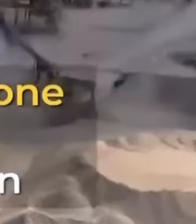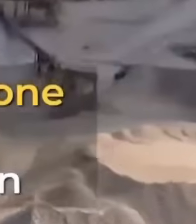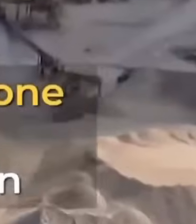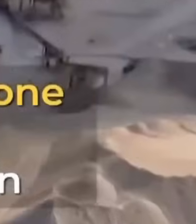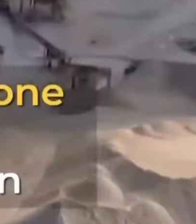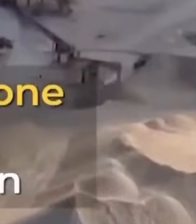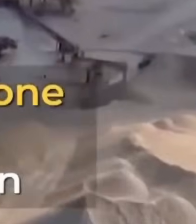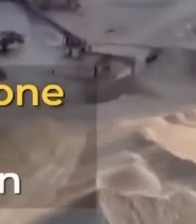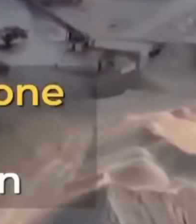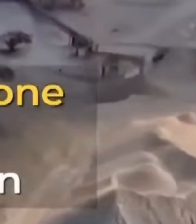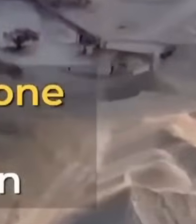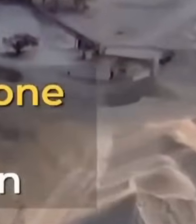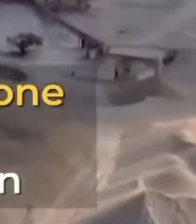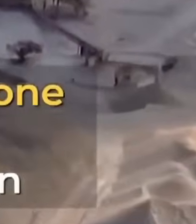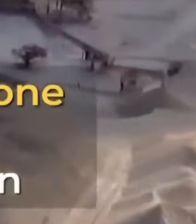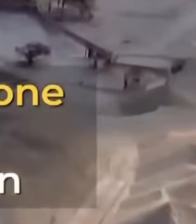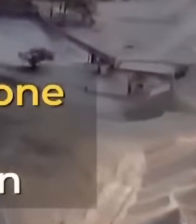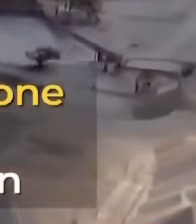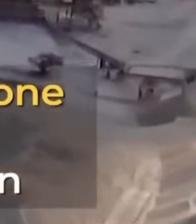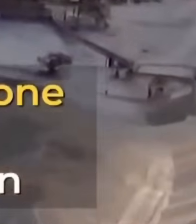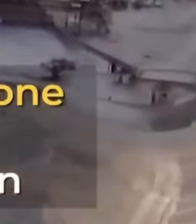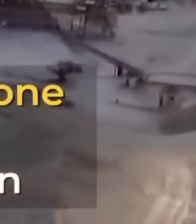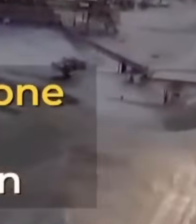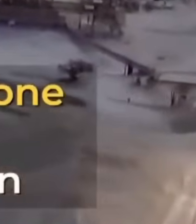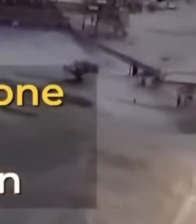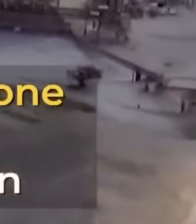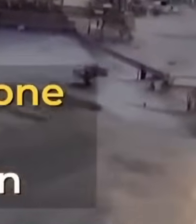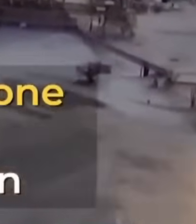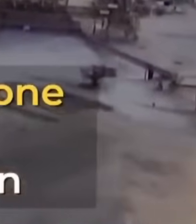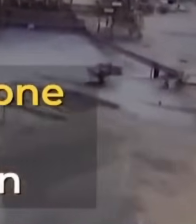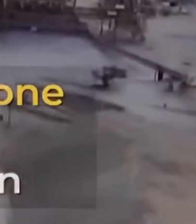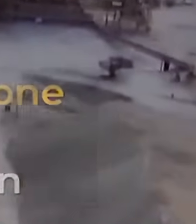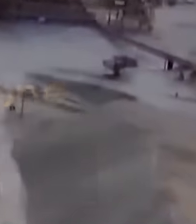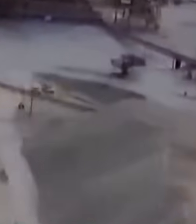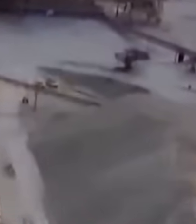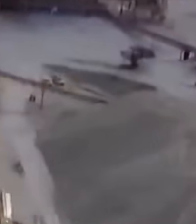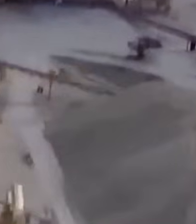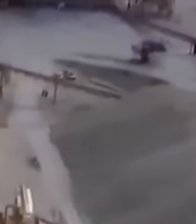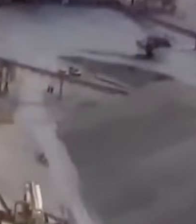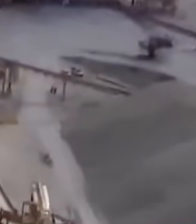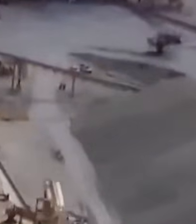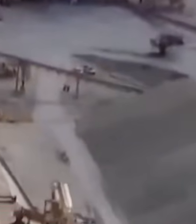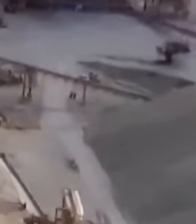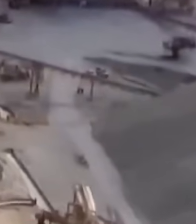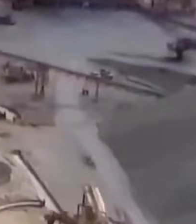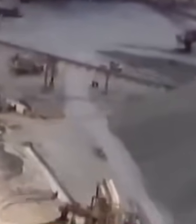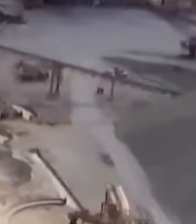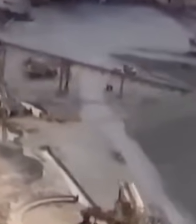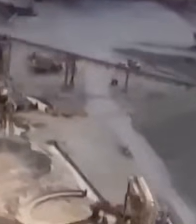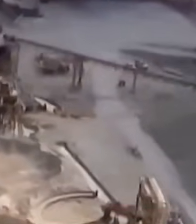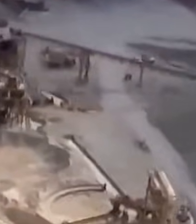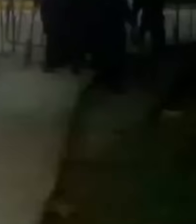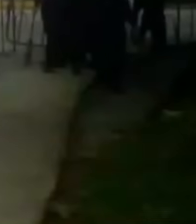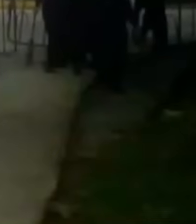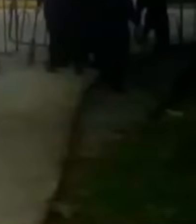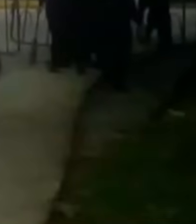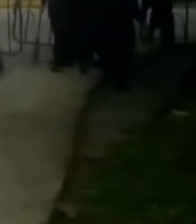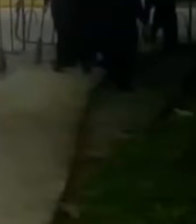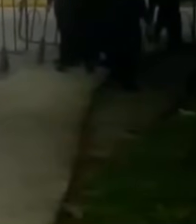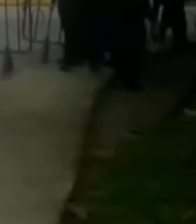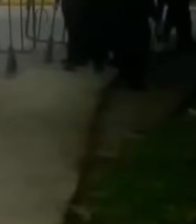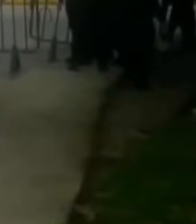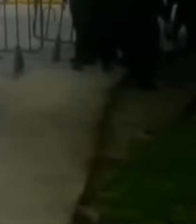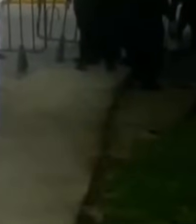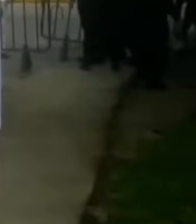autorizado en superficie y temporalidad, por lo que se le impuso una clausura y sanciones administrativas. La